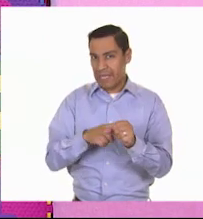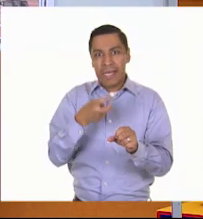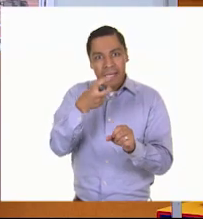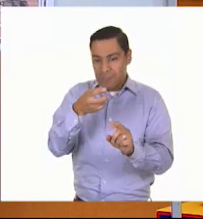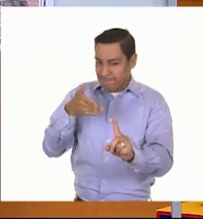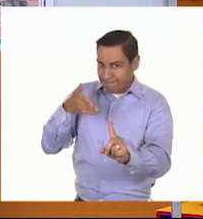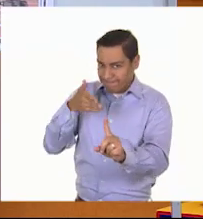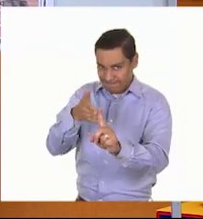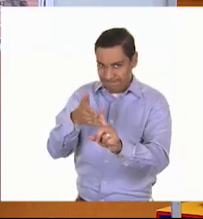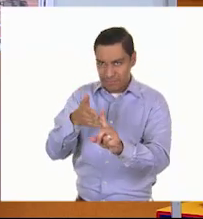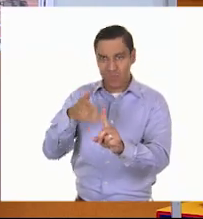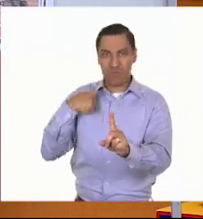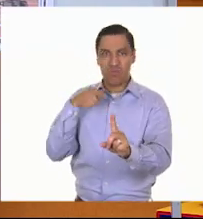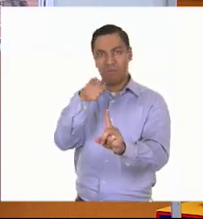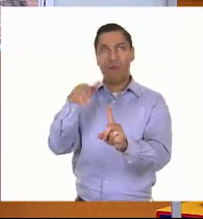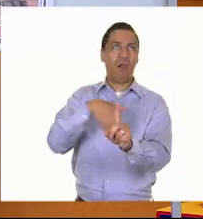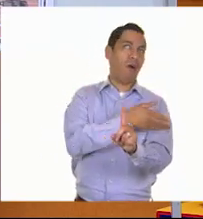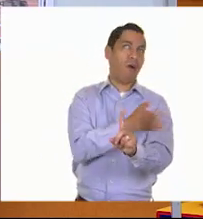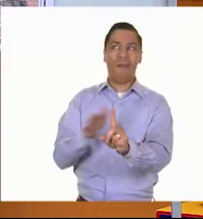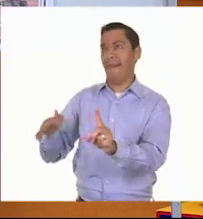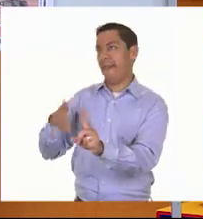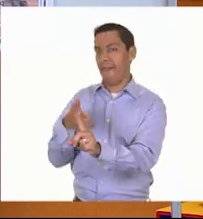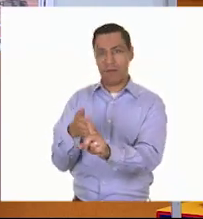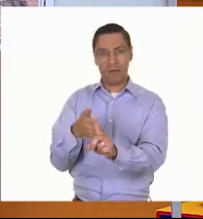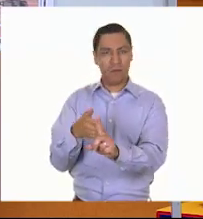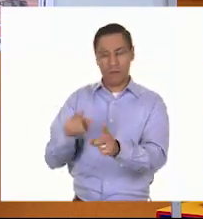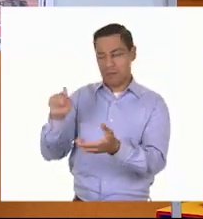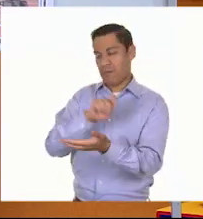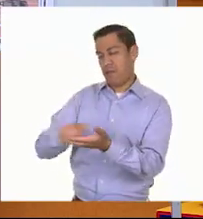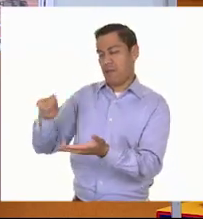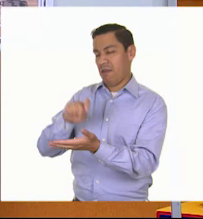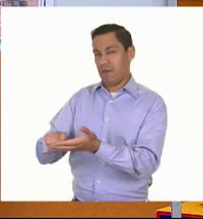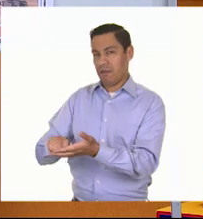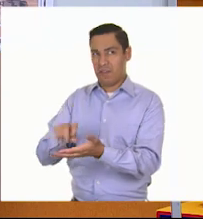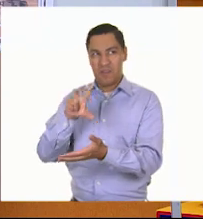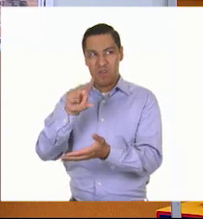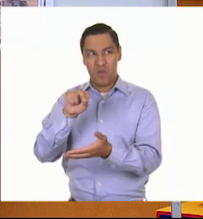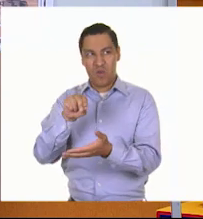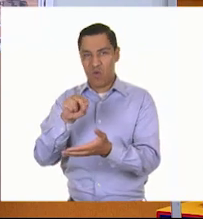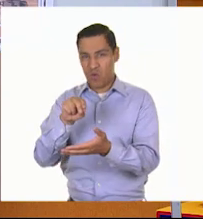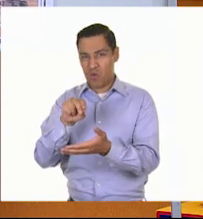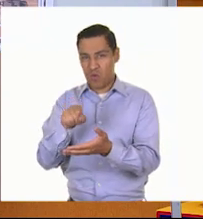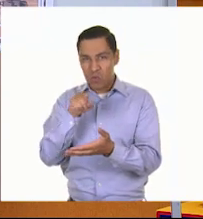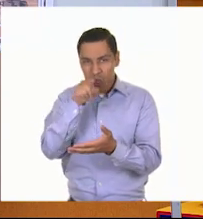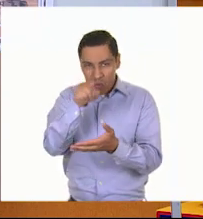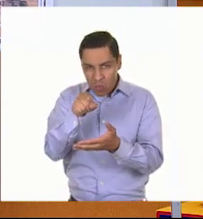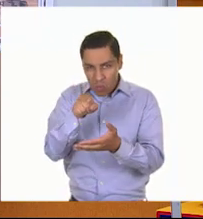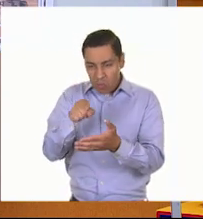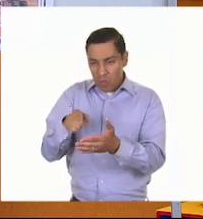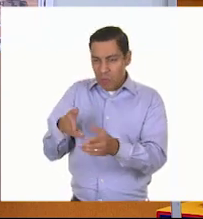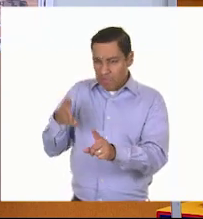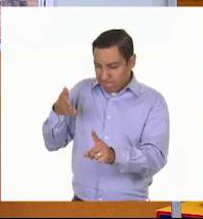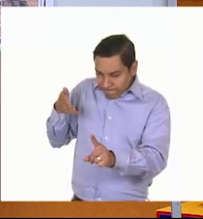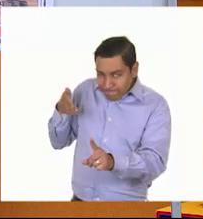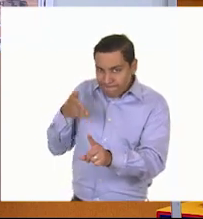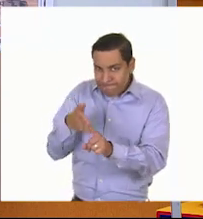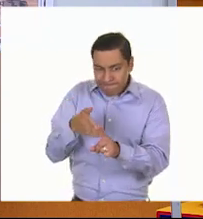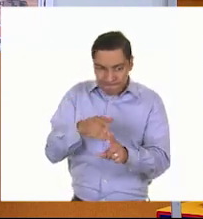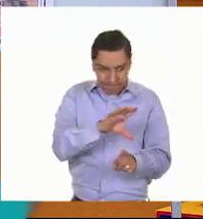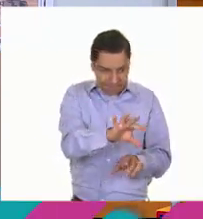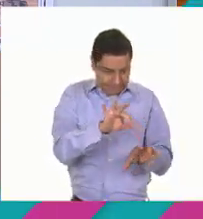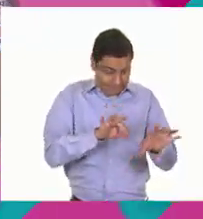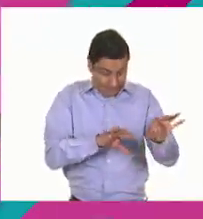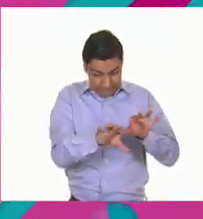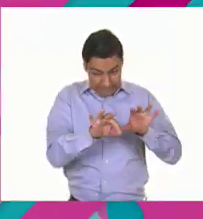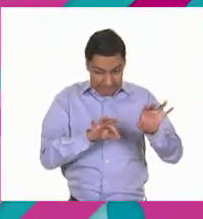bien, iremos dando una idea principal cada uno de nosotros y la veremos iluminarse en la pantalla. Y voy a iniciar